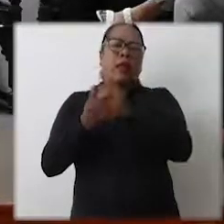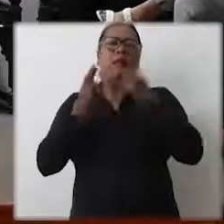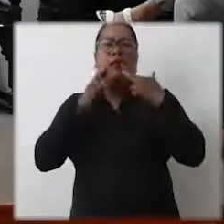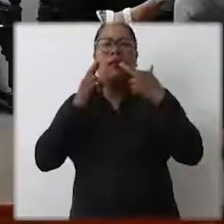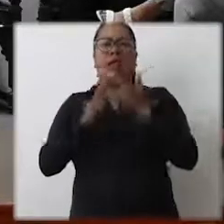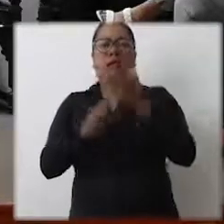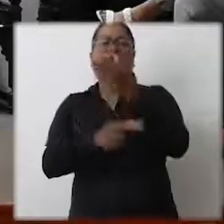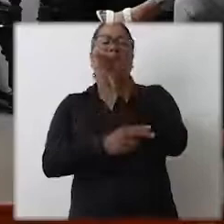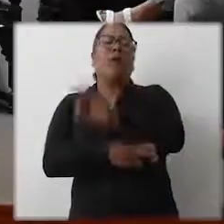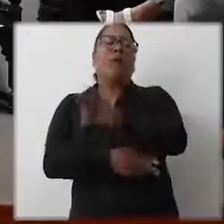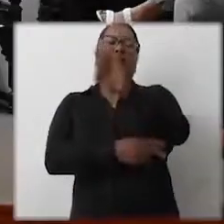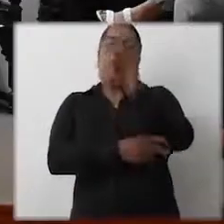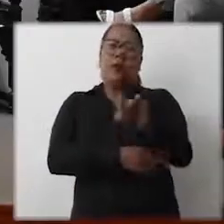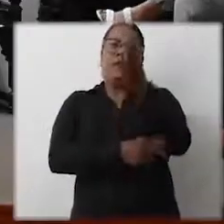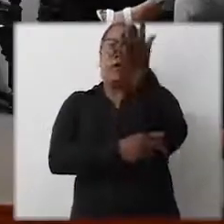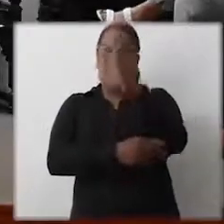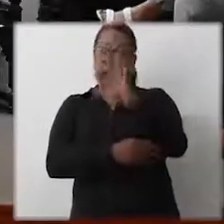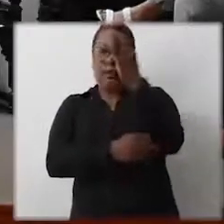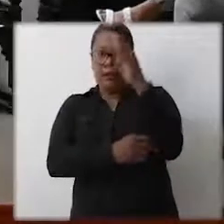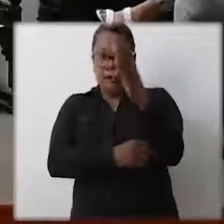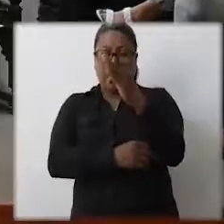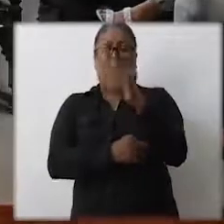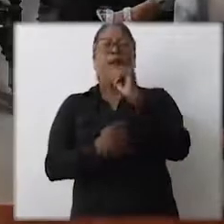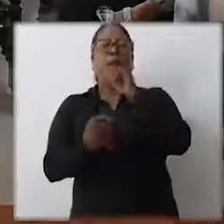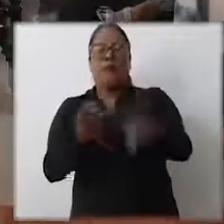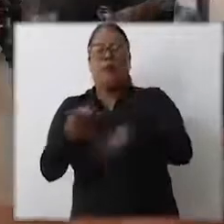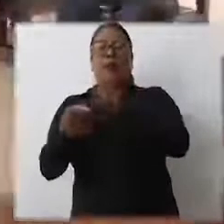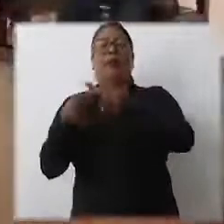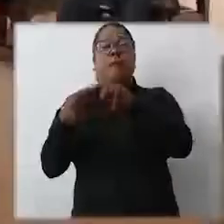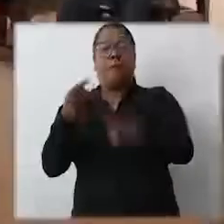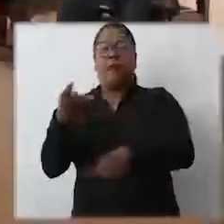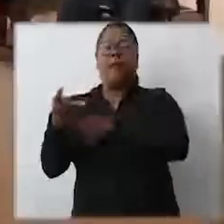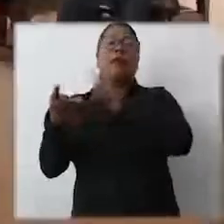aprobación, sírvanse levantar la mano.